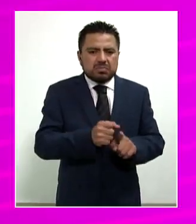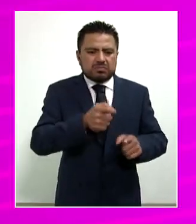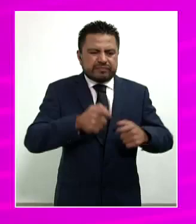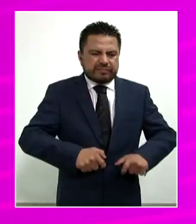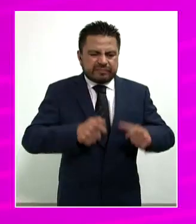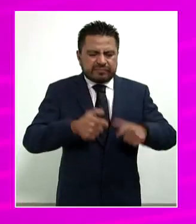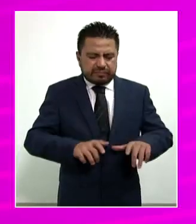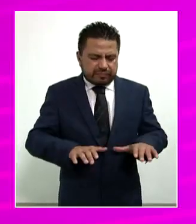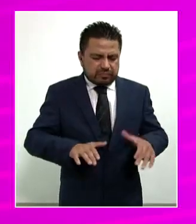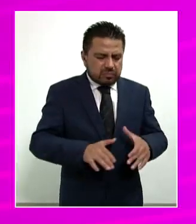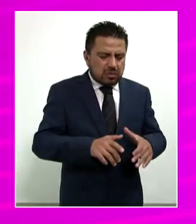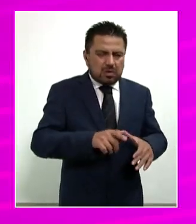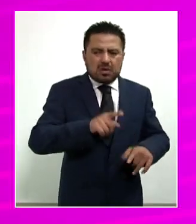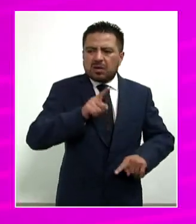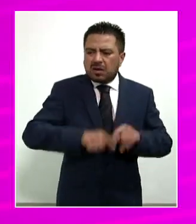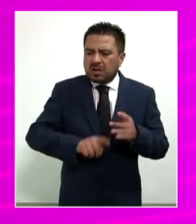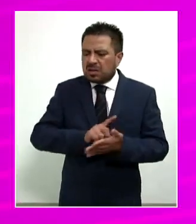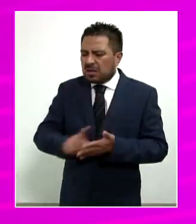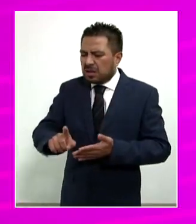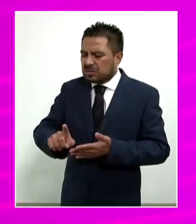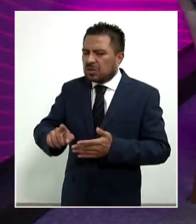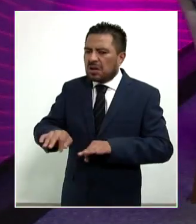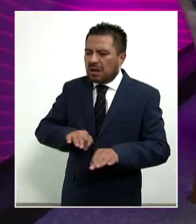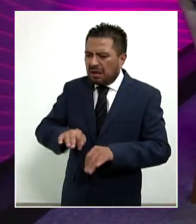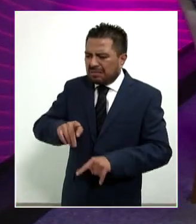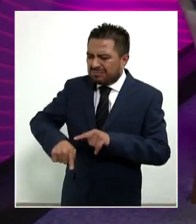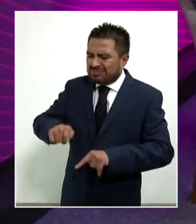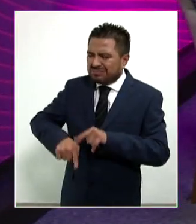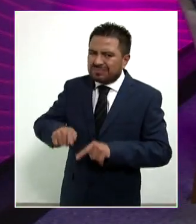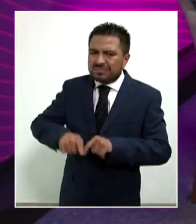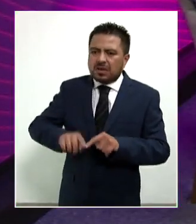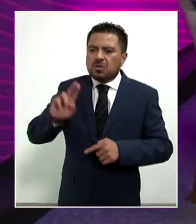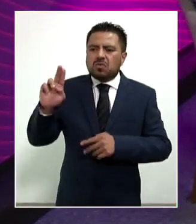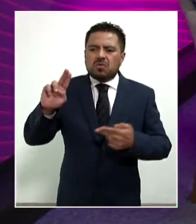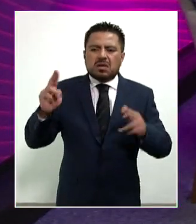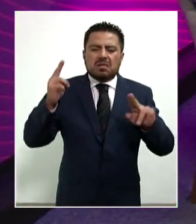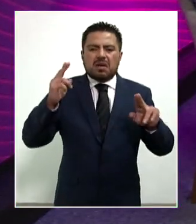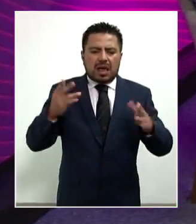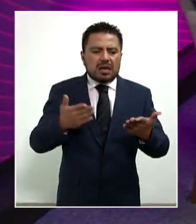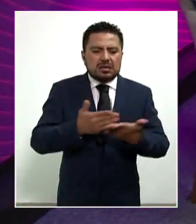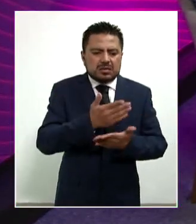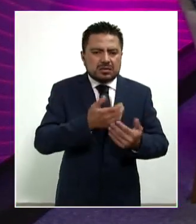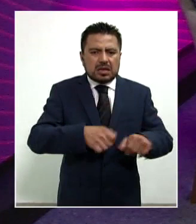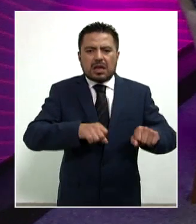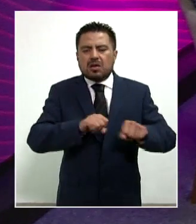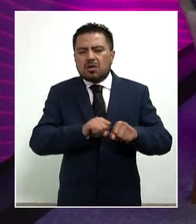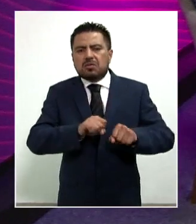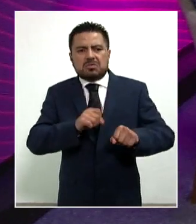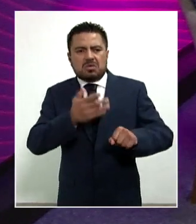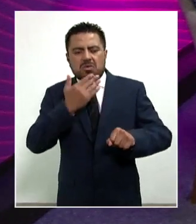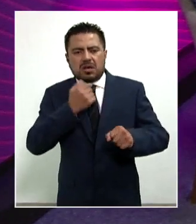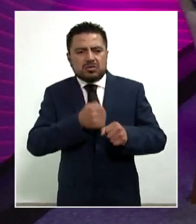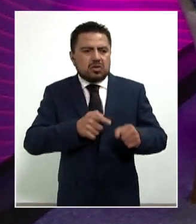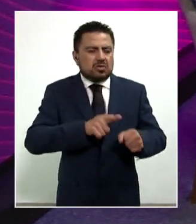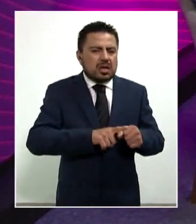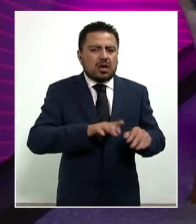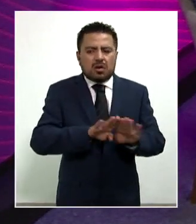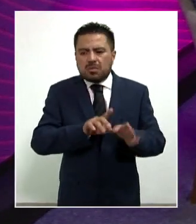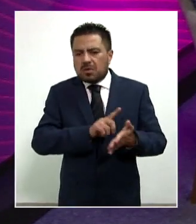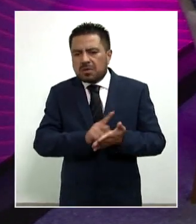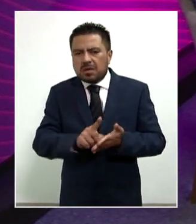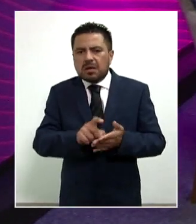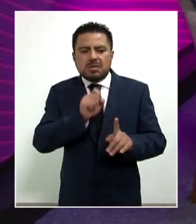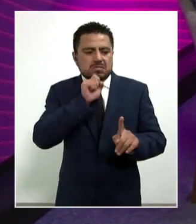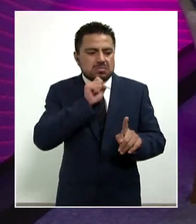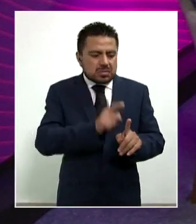riqueza, que se violen derechos laborales, que no haya, digamos, una universalidad del acceso a la seguridad social como un derecho, pero